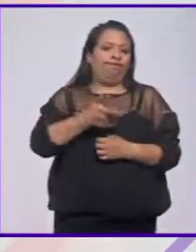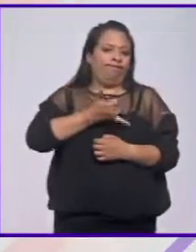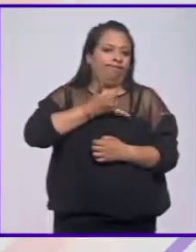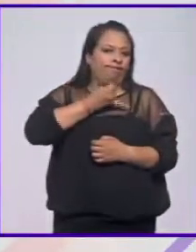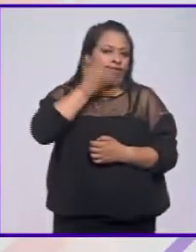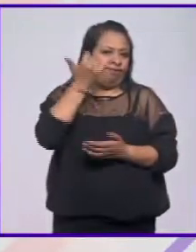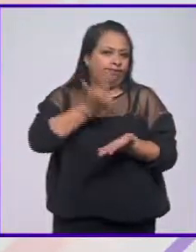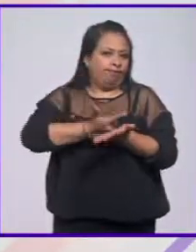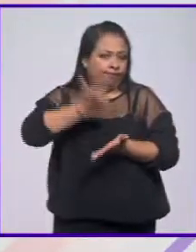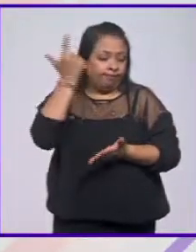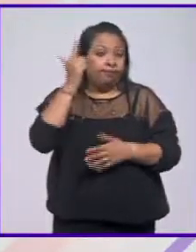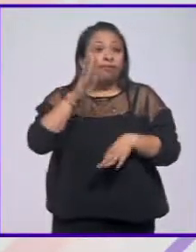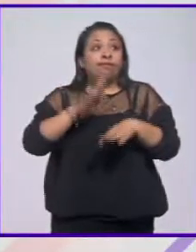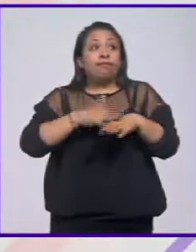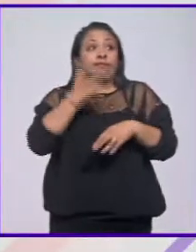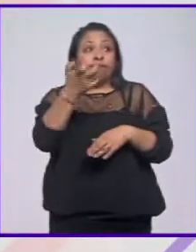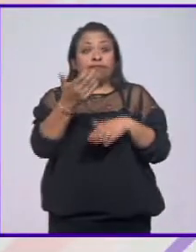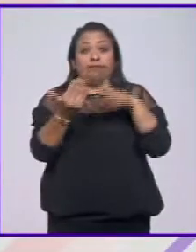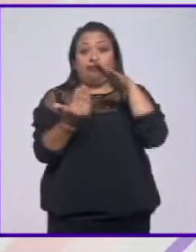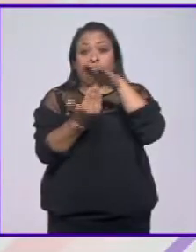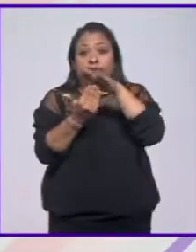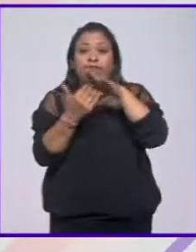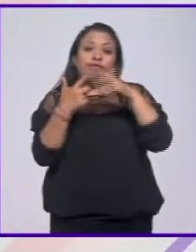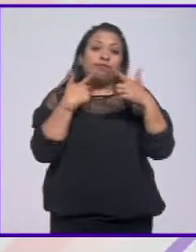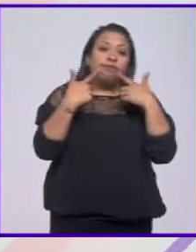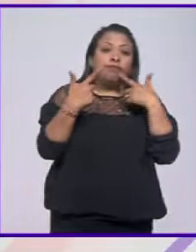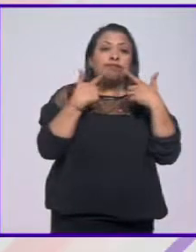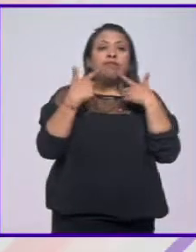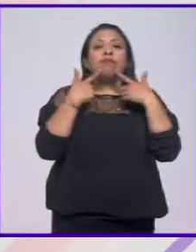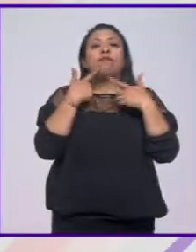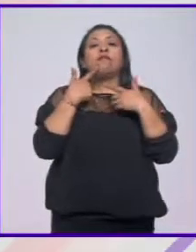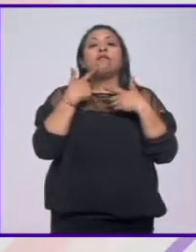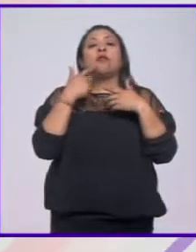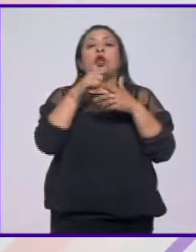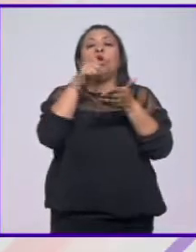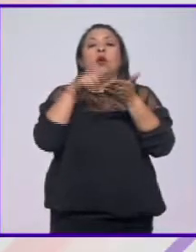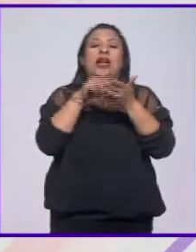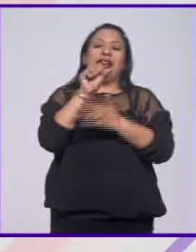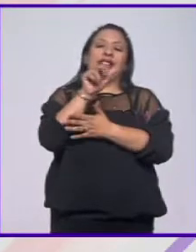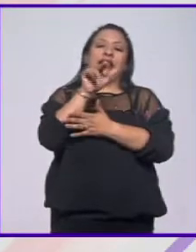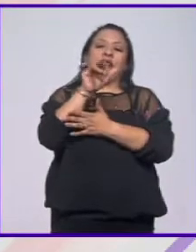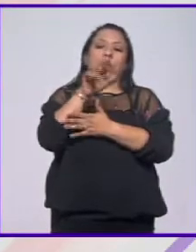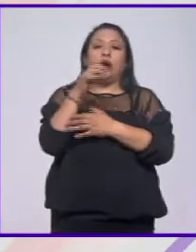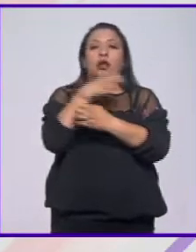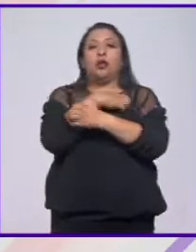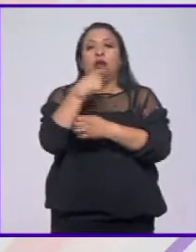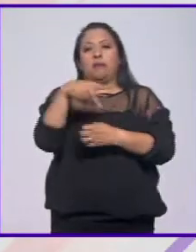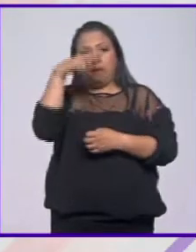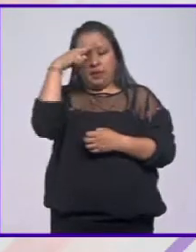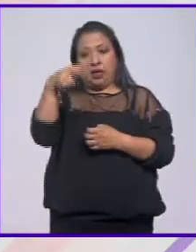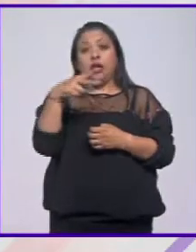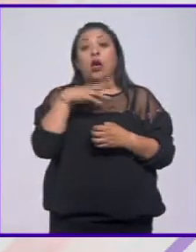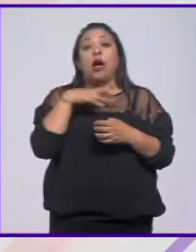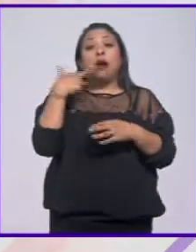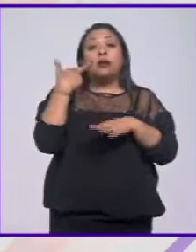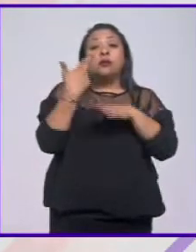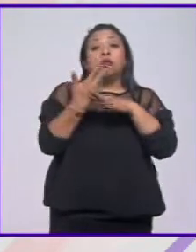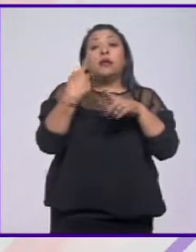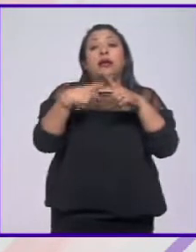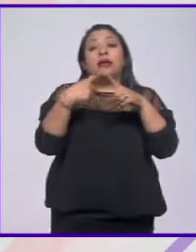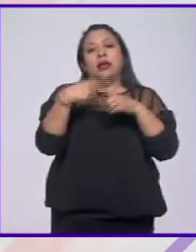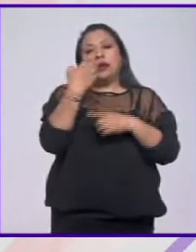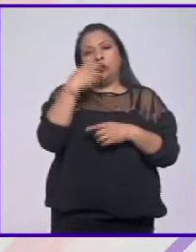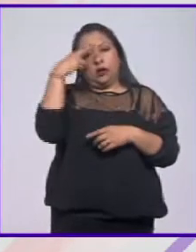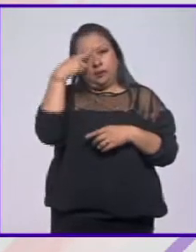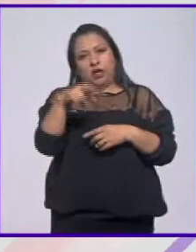error. Por ello, la Mesa Redonda, Santuarios Educativos en México, que organizó el Colegio de México y otros Dreams en